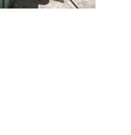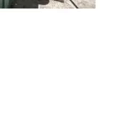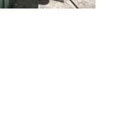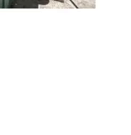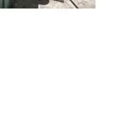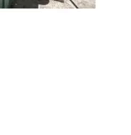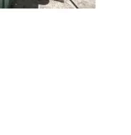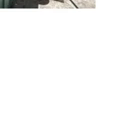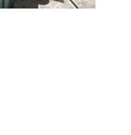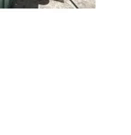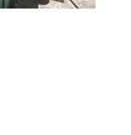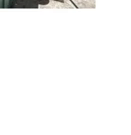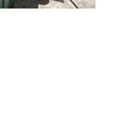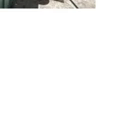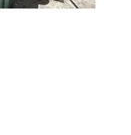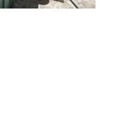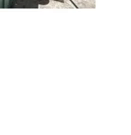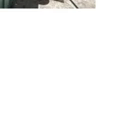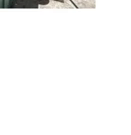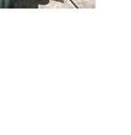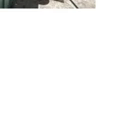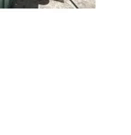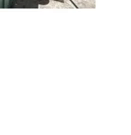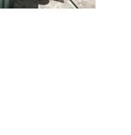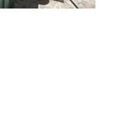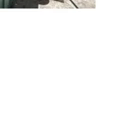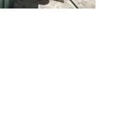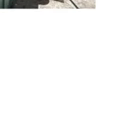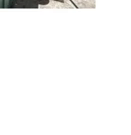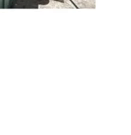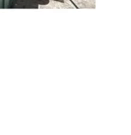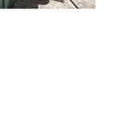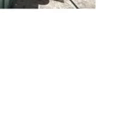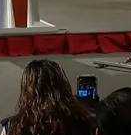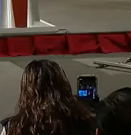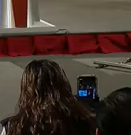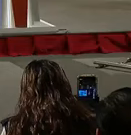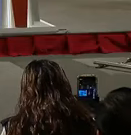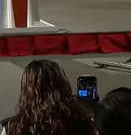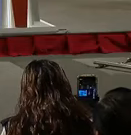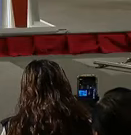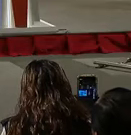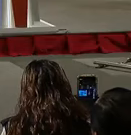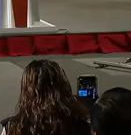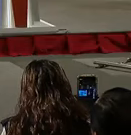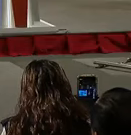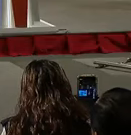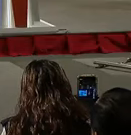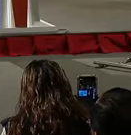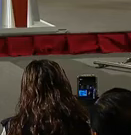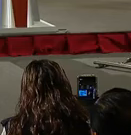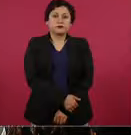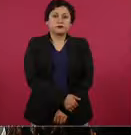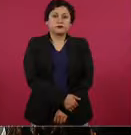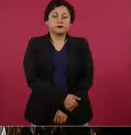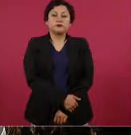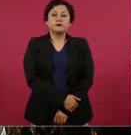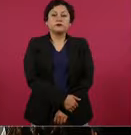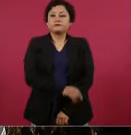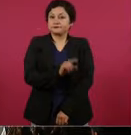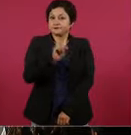interior, exterior. También se han comprado mobiliario, en este caso sillas para la sala de espera y también